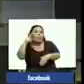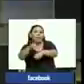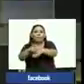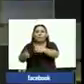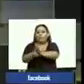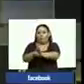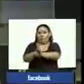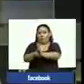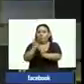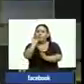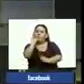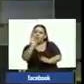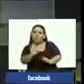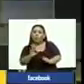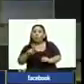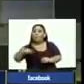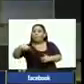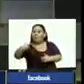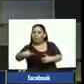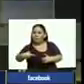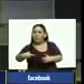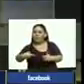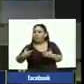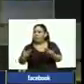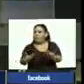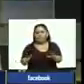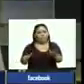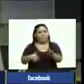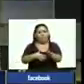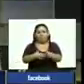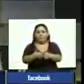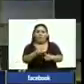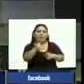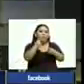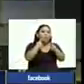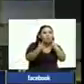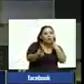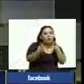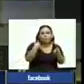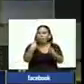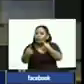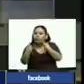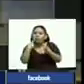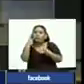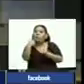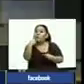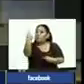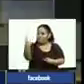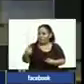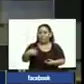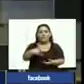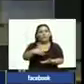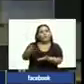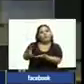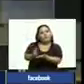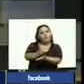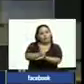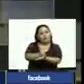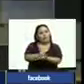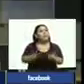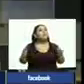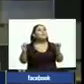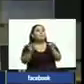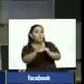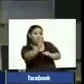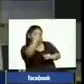también afirmaba de que a partir de mañana iniciarán ya los diálogos con el Ministro de Hacienda y también con